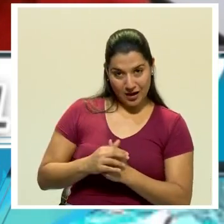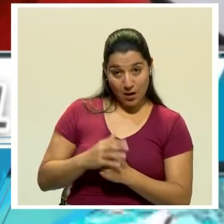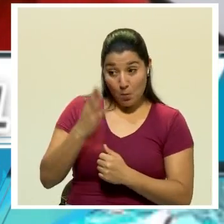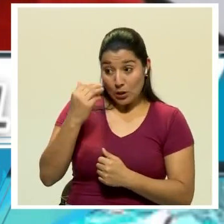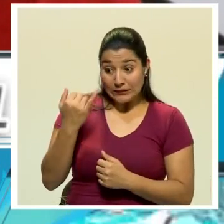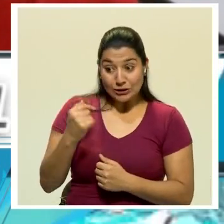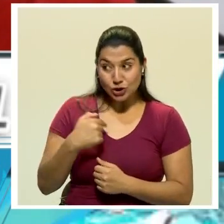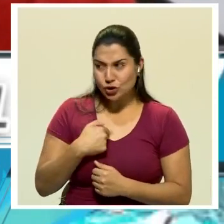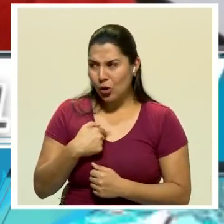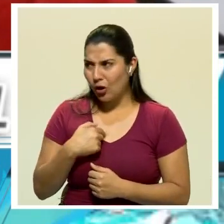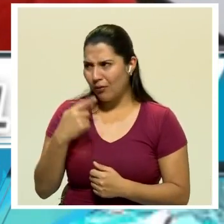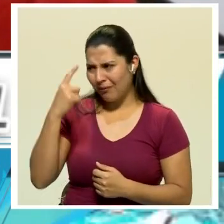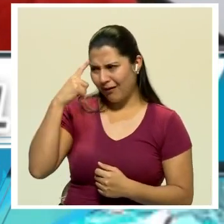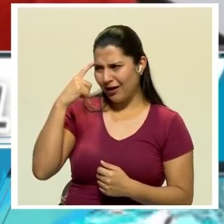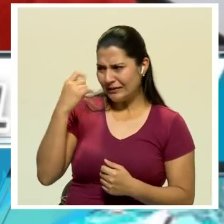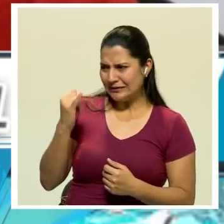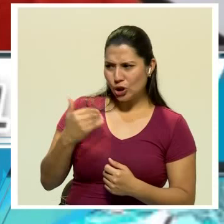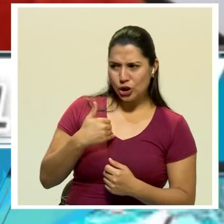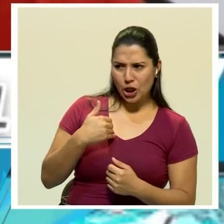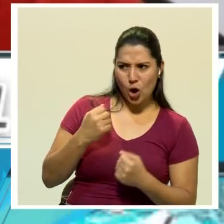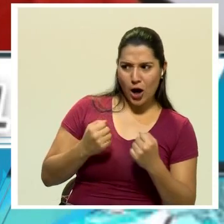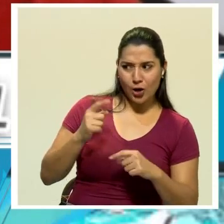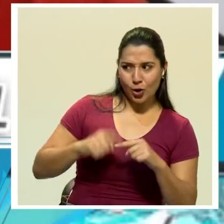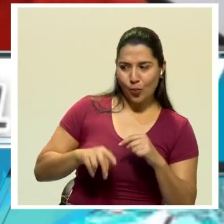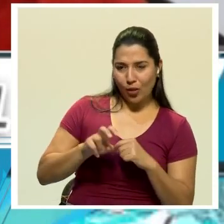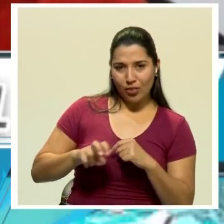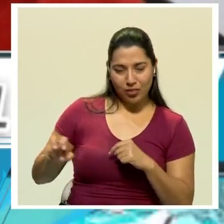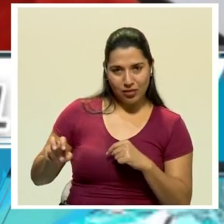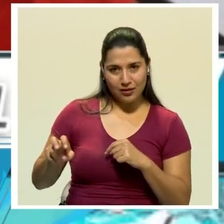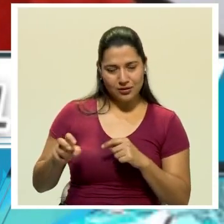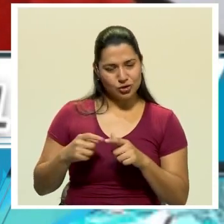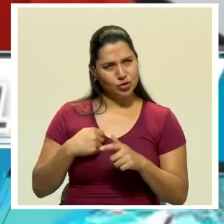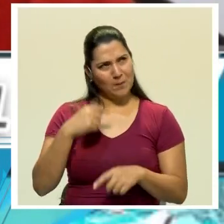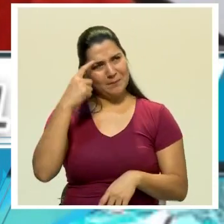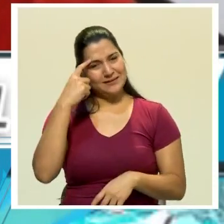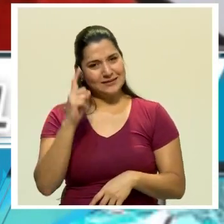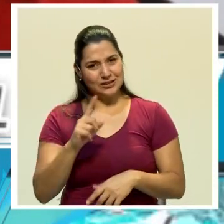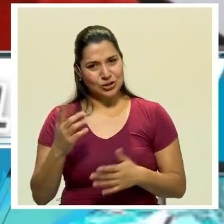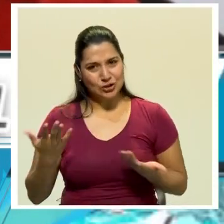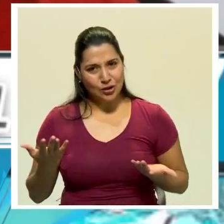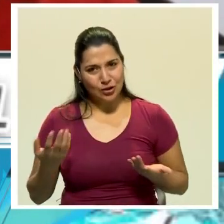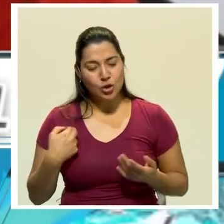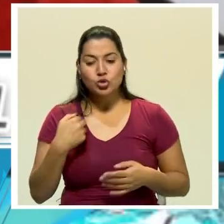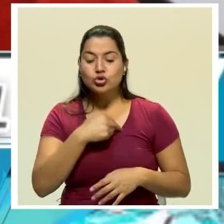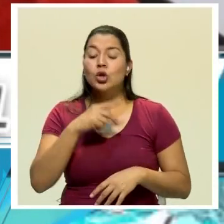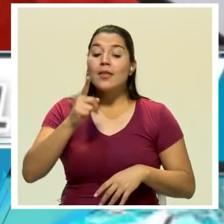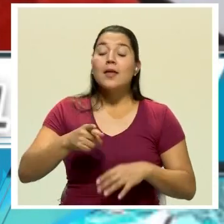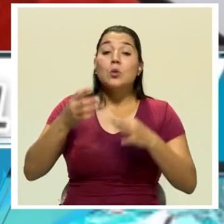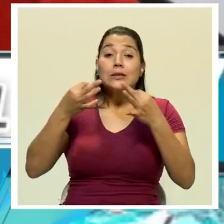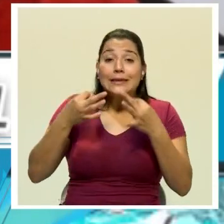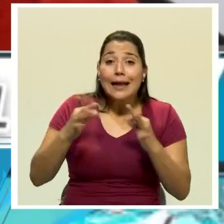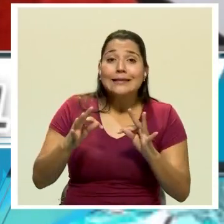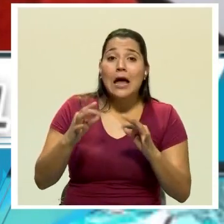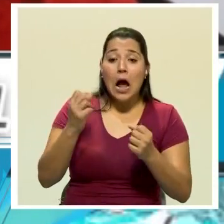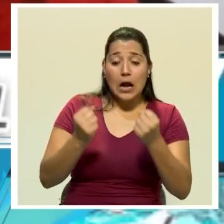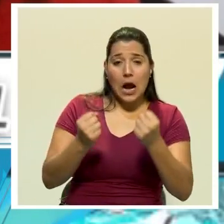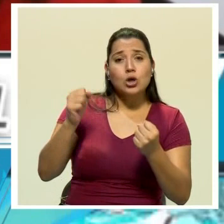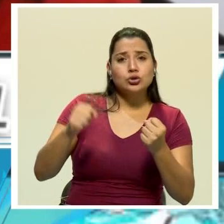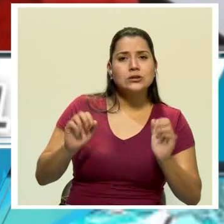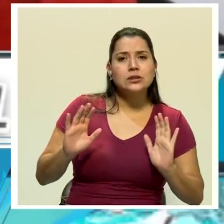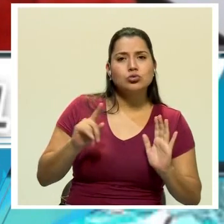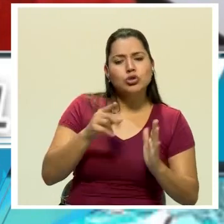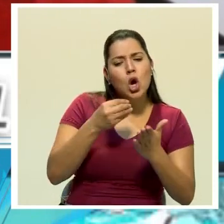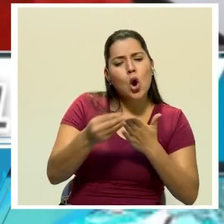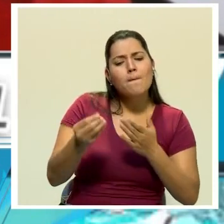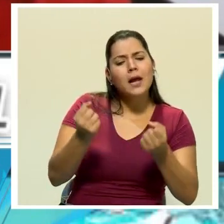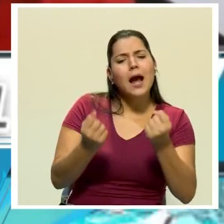no me podía movilizar, ¿verdad? Sí. Y uno dice, pues no, o sea, tenemos que tratar de que el coche, sí, usted compre un coche